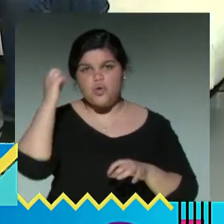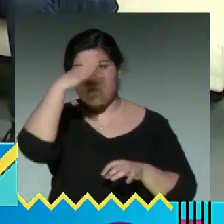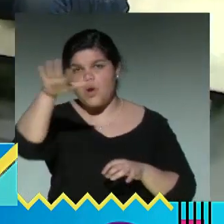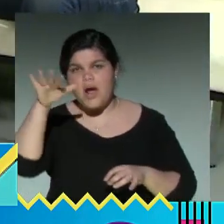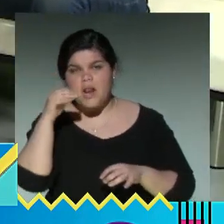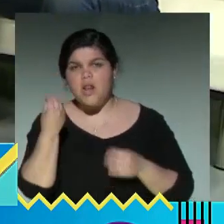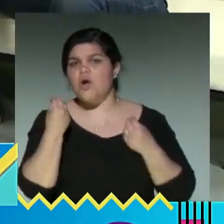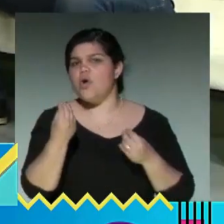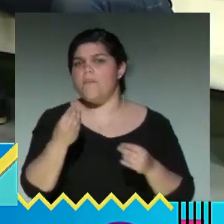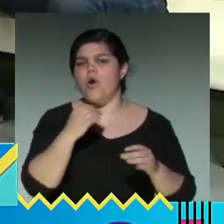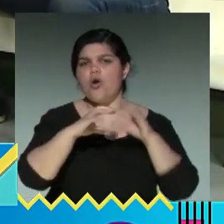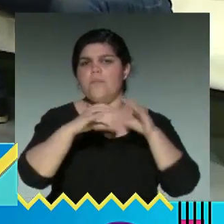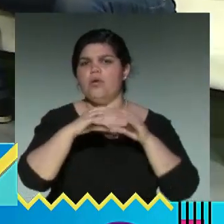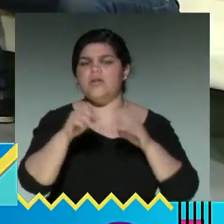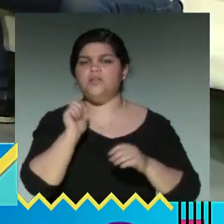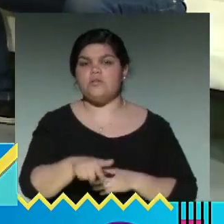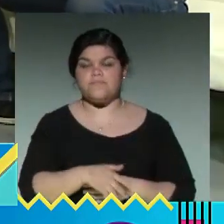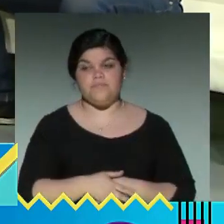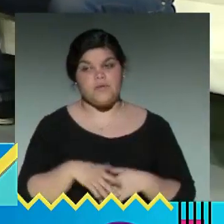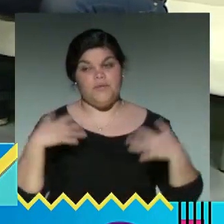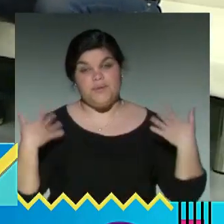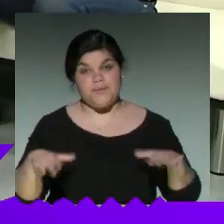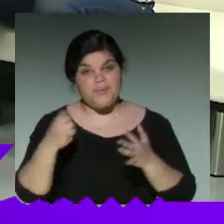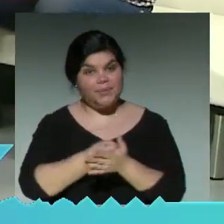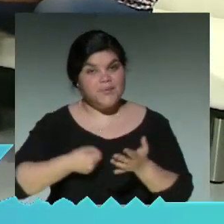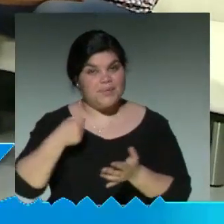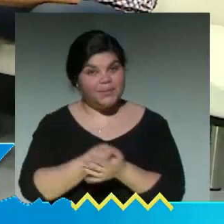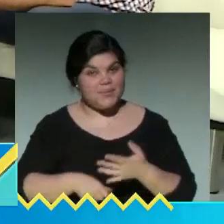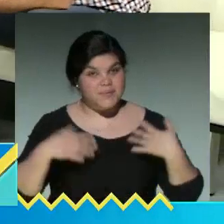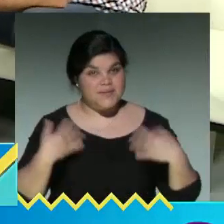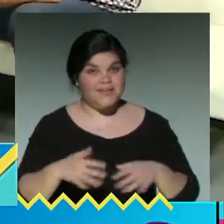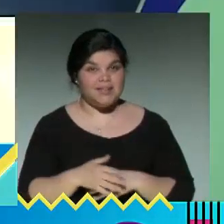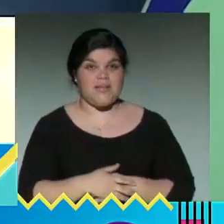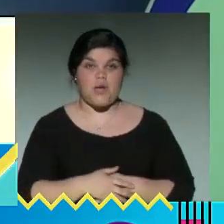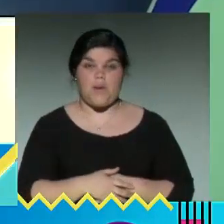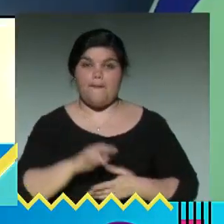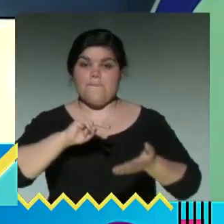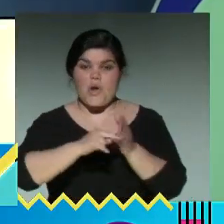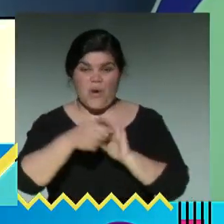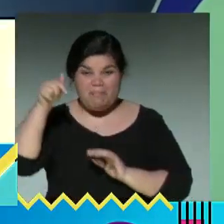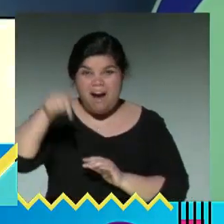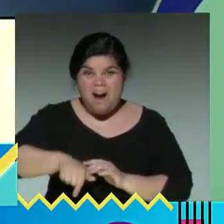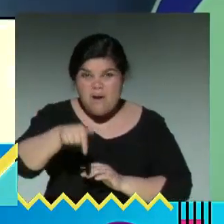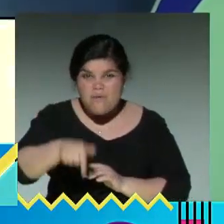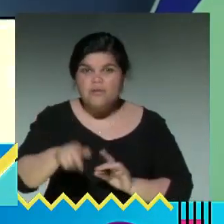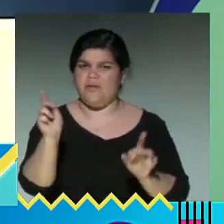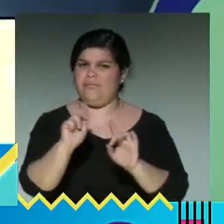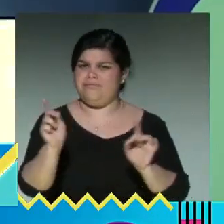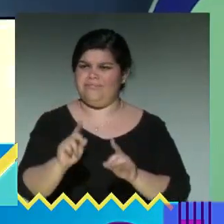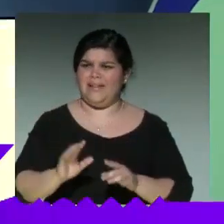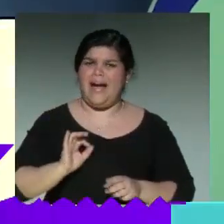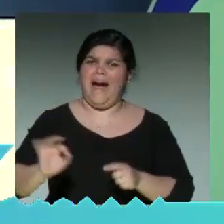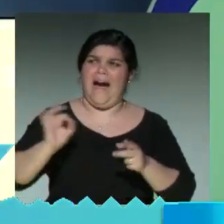es el principal desafío que tiene la extensión, que no solamente, yo me arriesgo a decir, no es un problema de hoy, sino que de larga data,